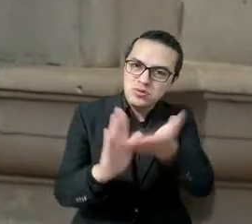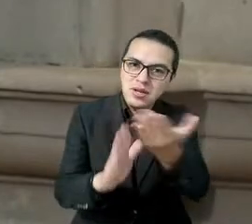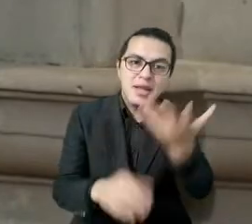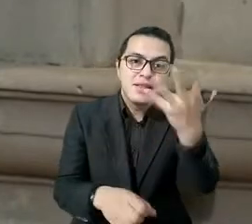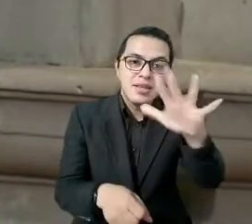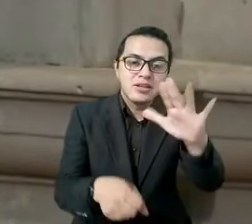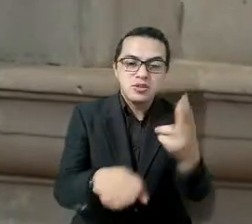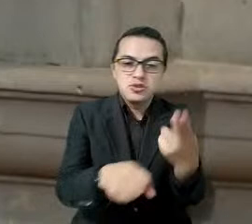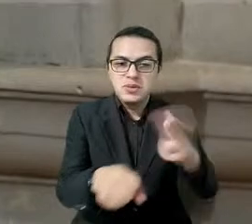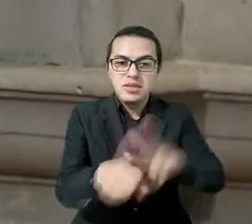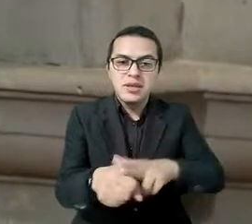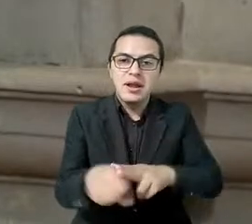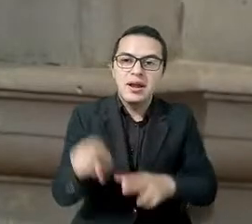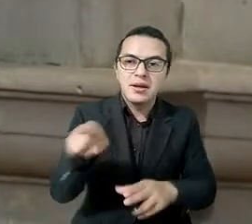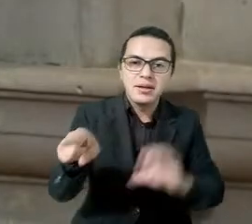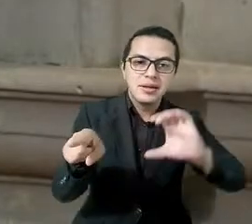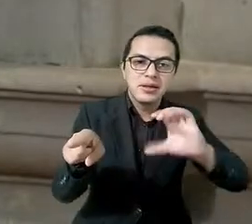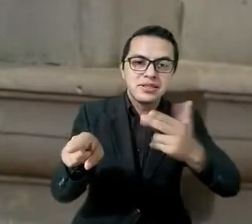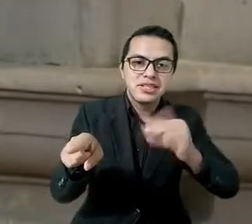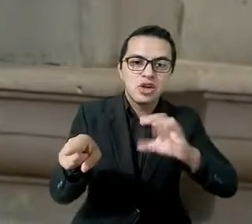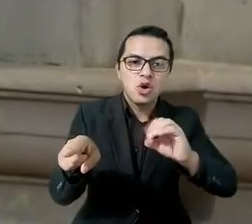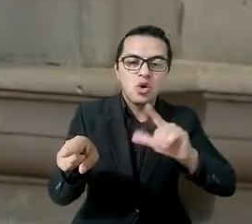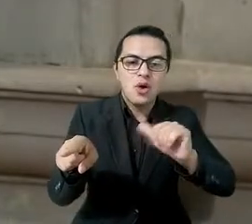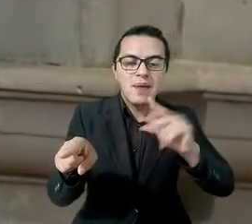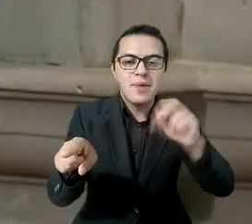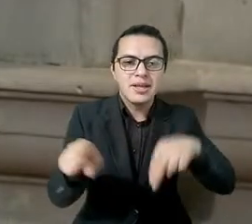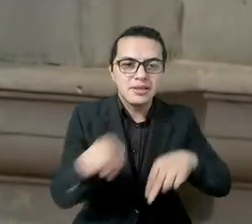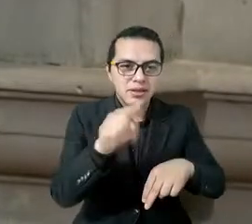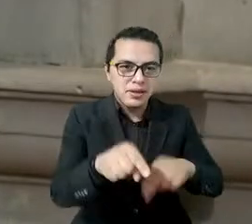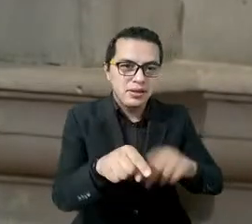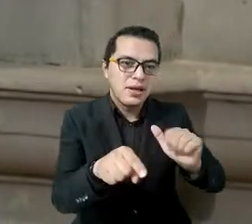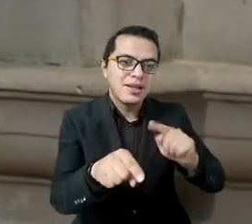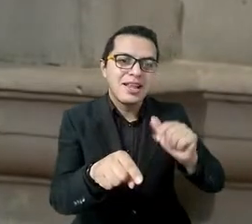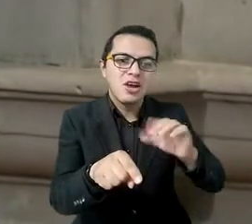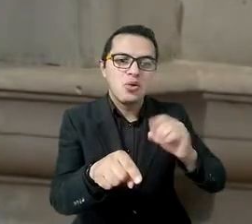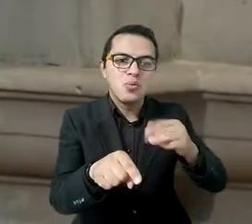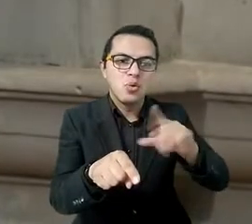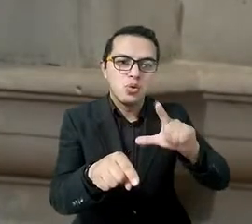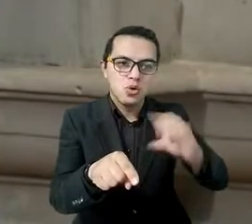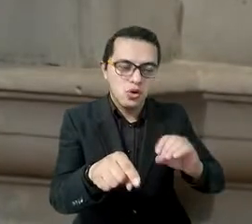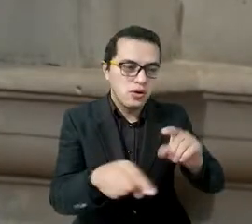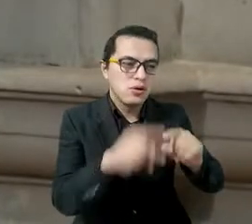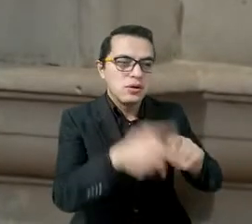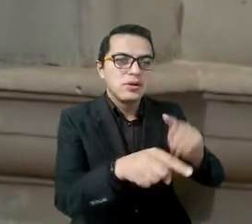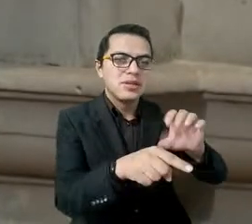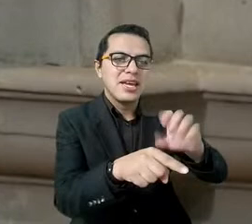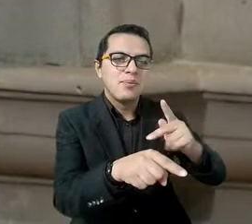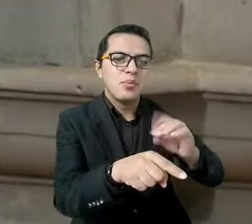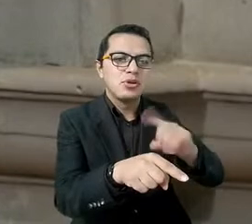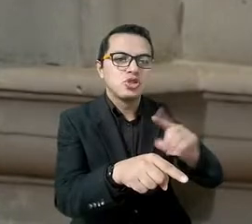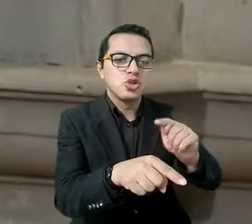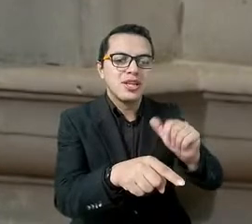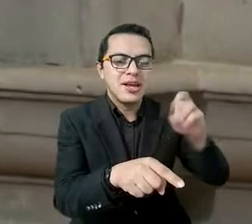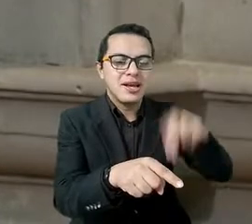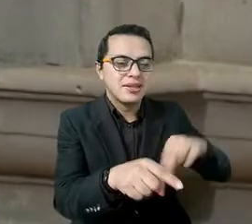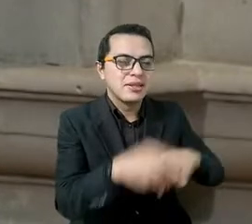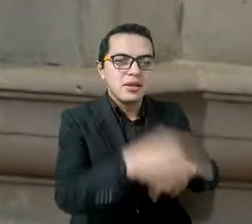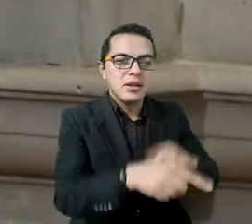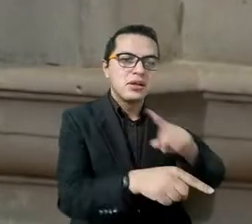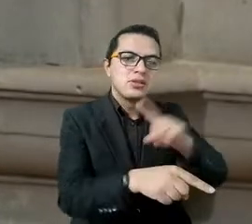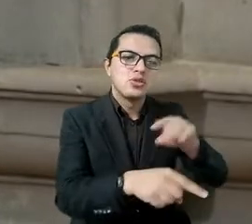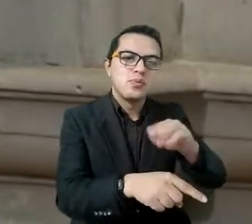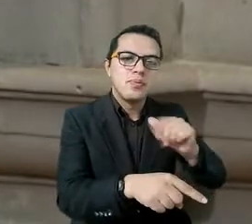en Chicoloapan, Atlacomulco, Tepozotlán, Zumpango, Sinacantepec,